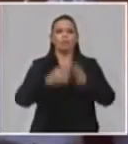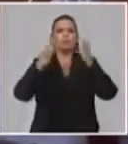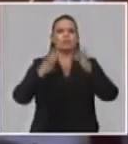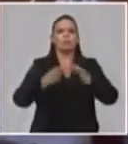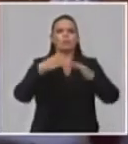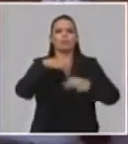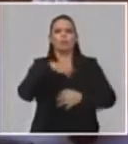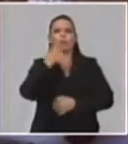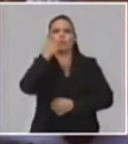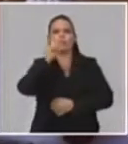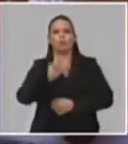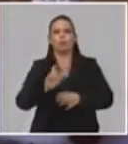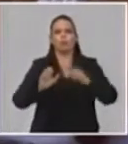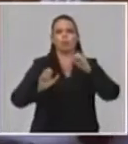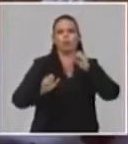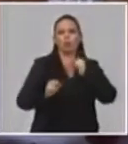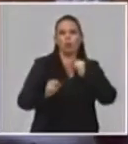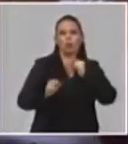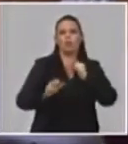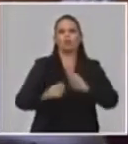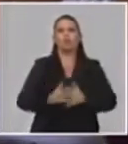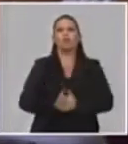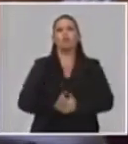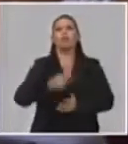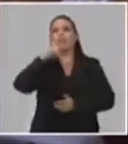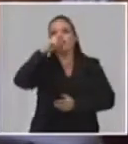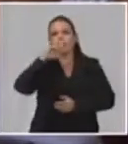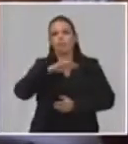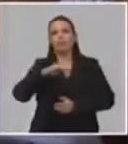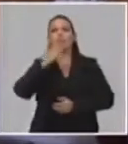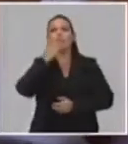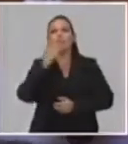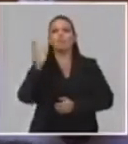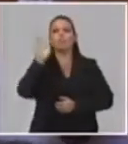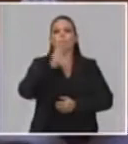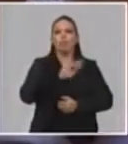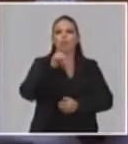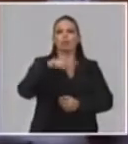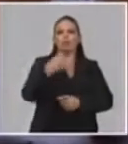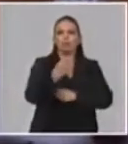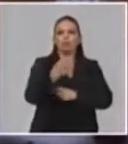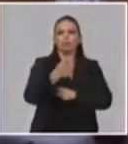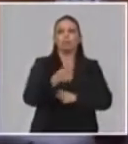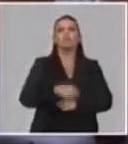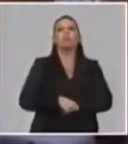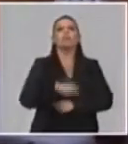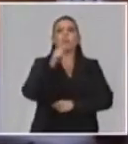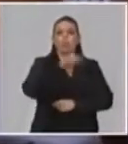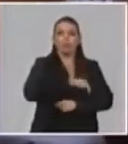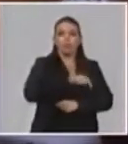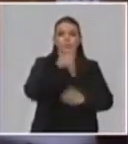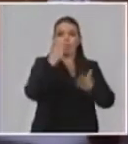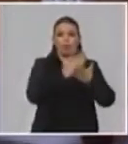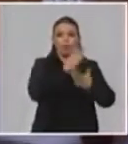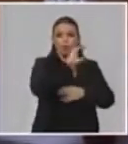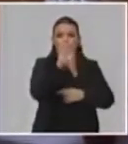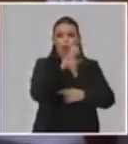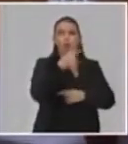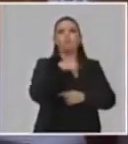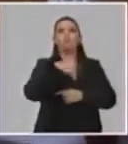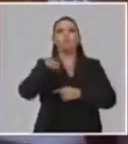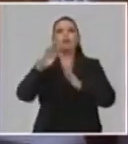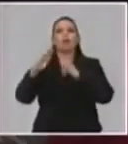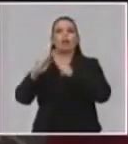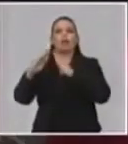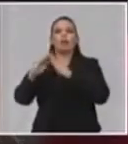permanente. El niño que no tiene eso puede venir aquí a recibirlo. Ellos lo visitan. Y de hecho la teleclase es